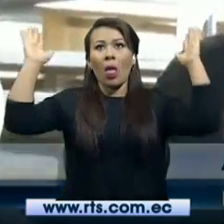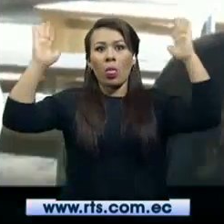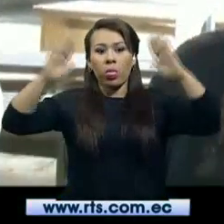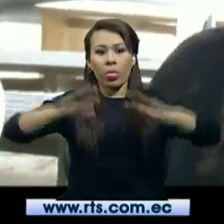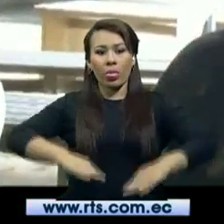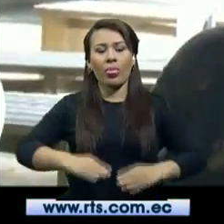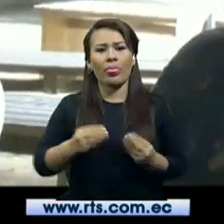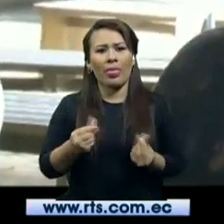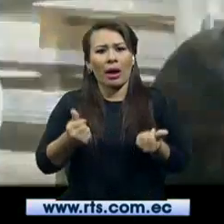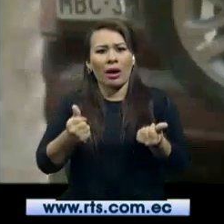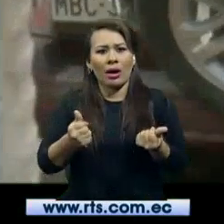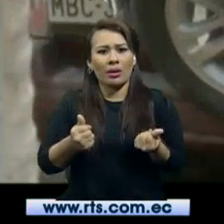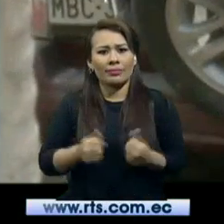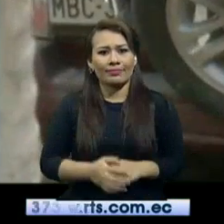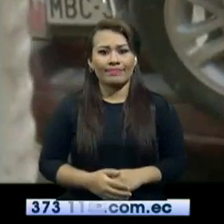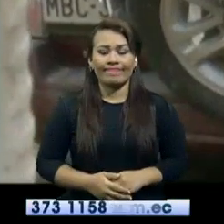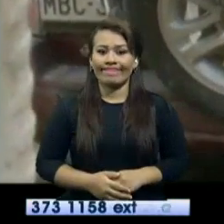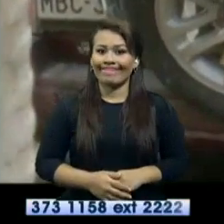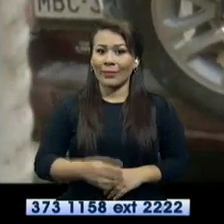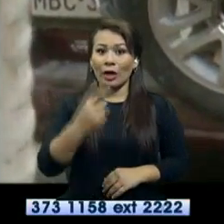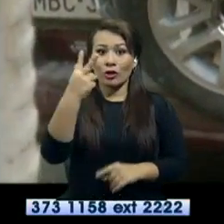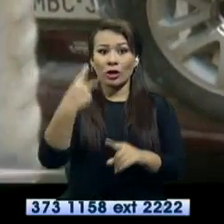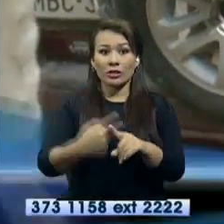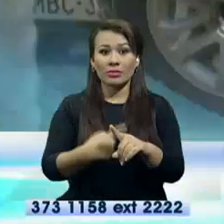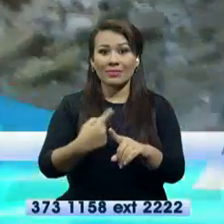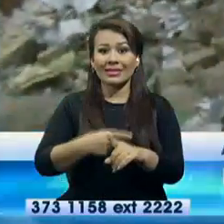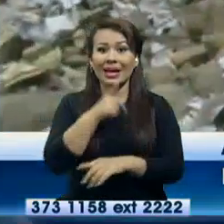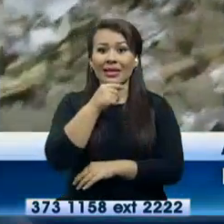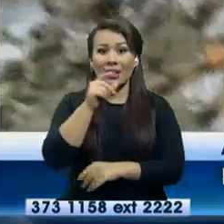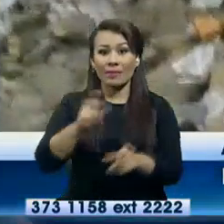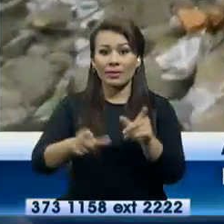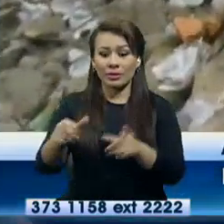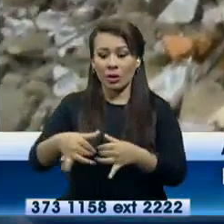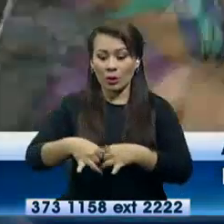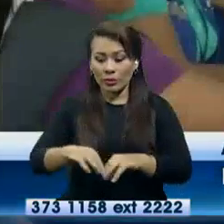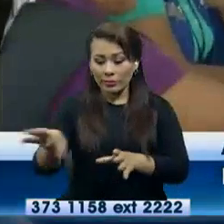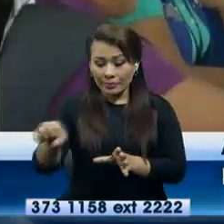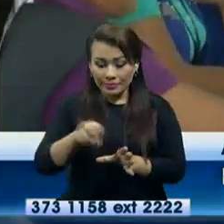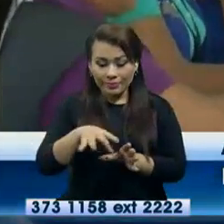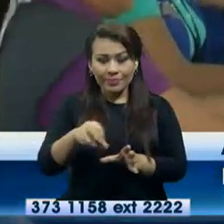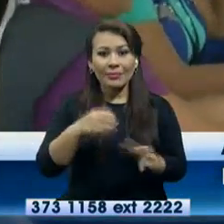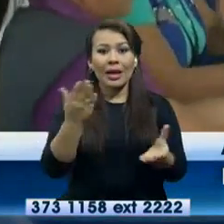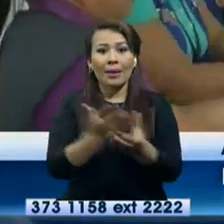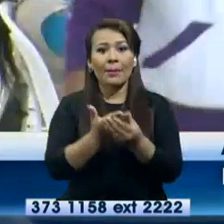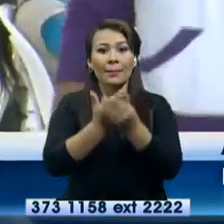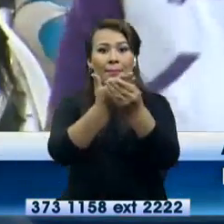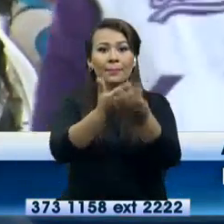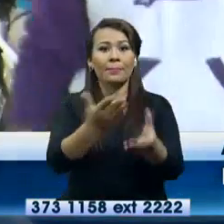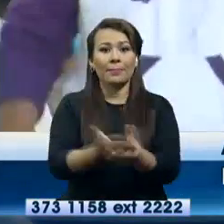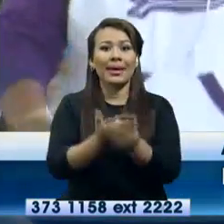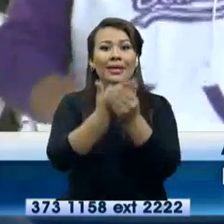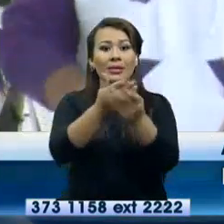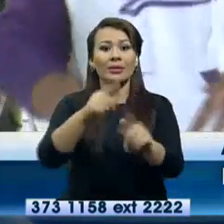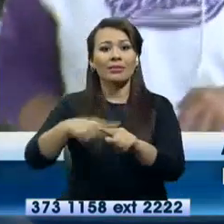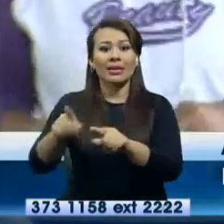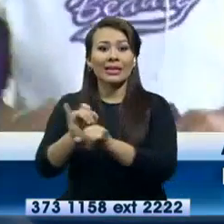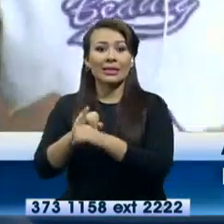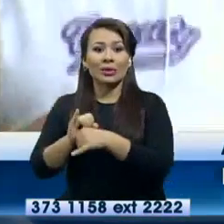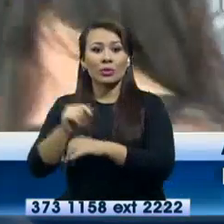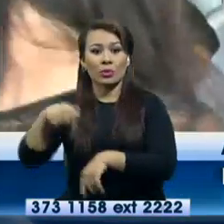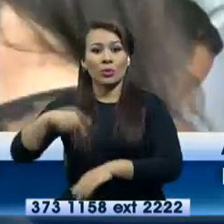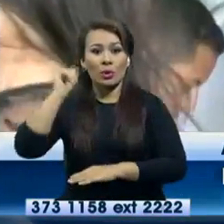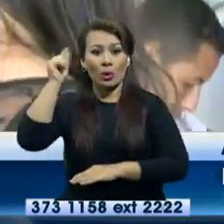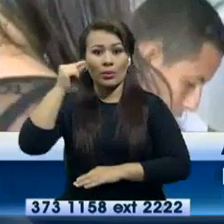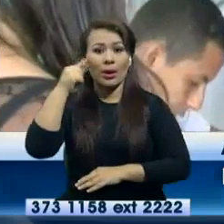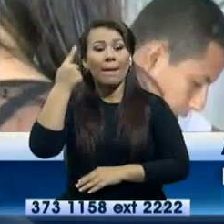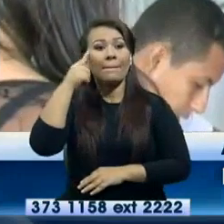minuto, ni un minuto. A dos meses hay quienes continúan realizando trámites en las instituciones del Estado para